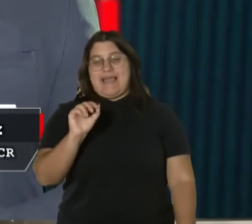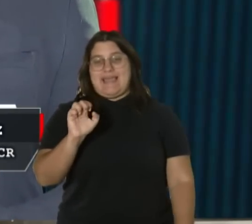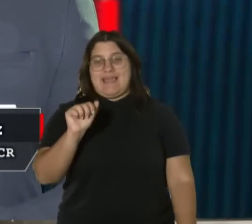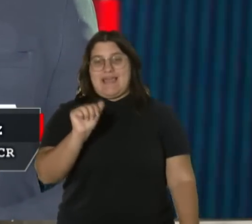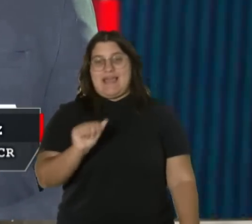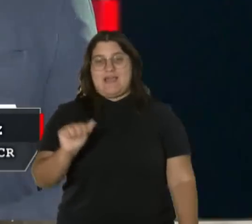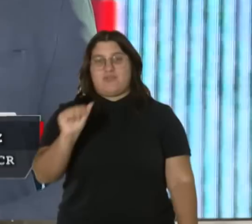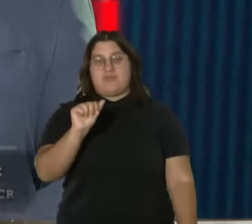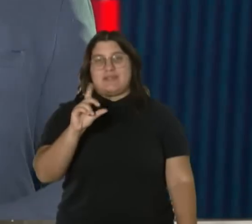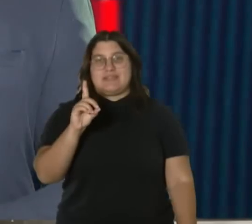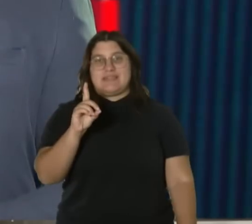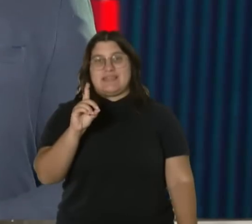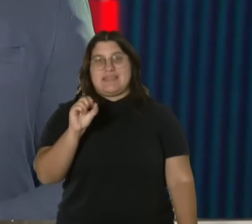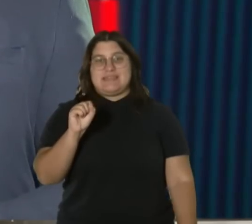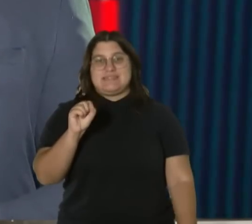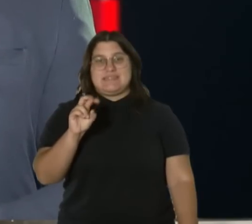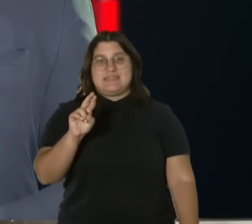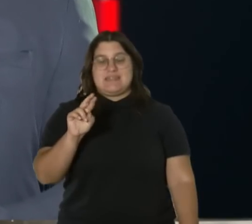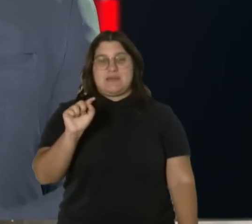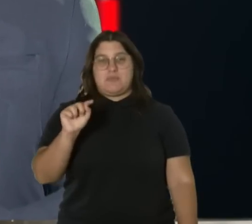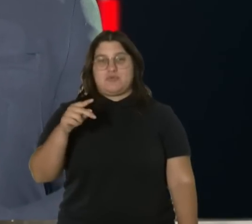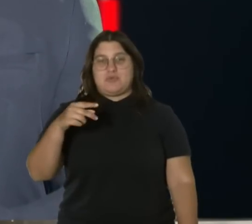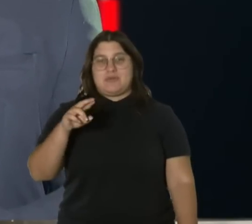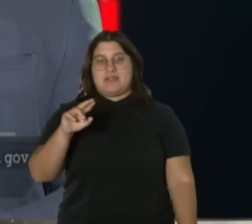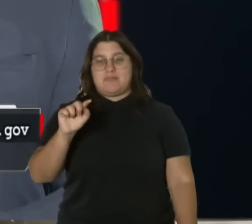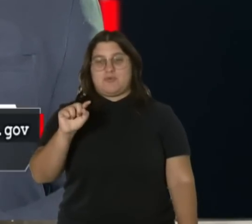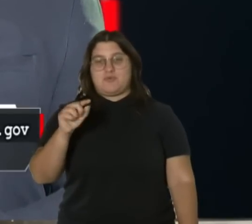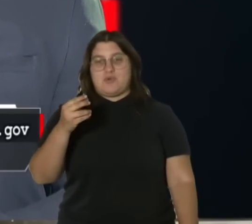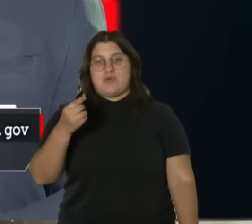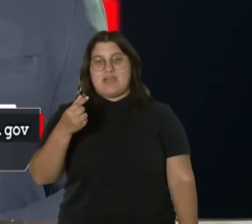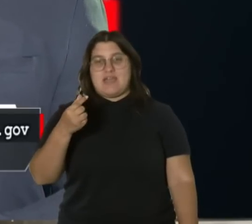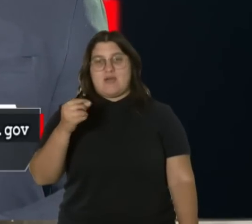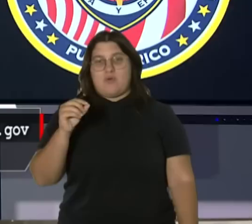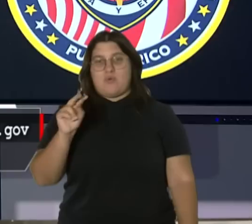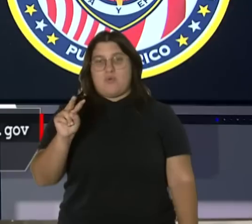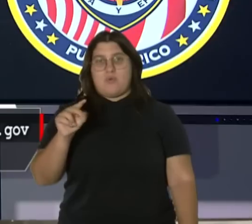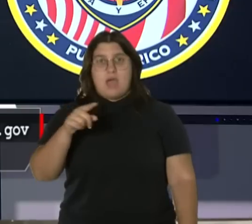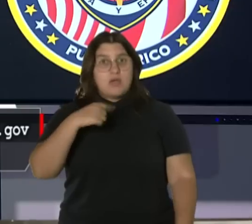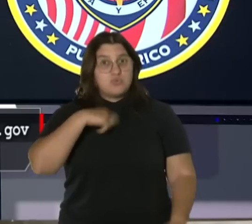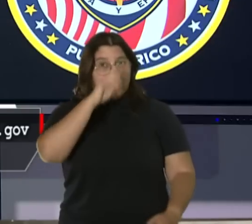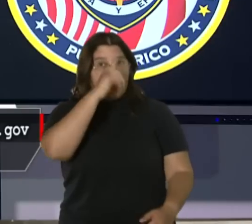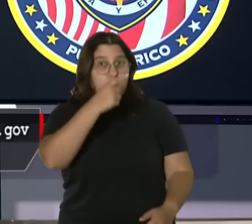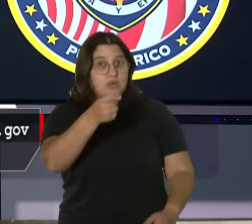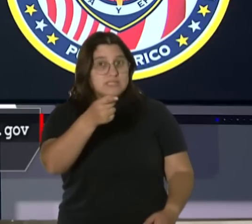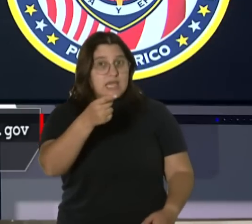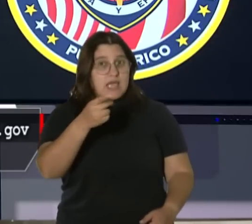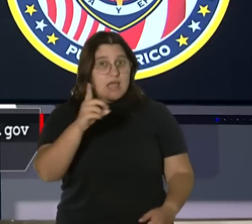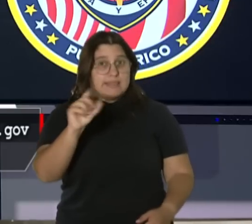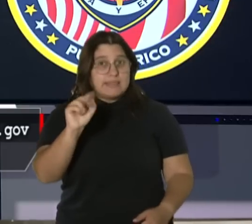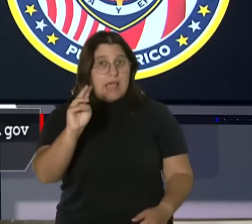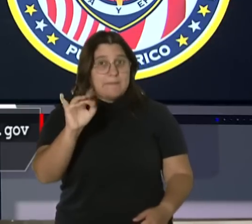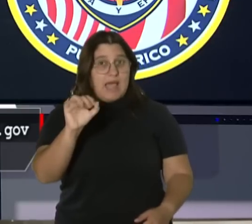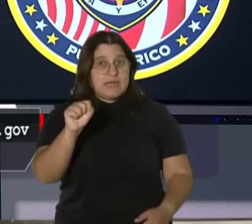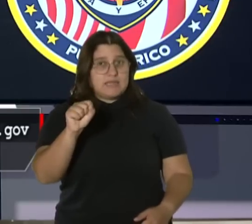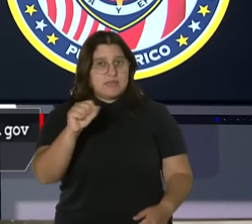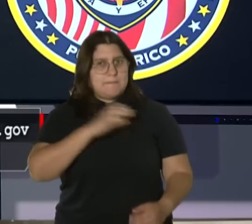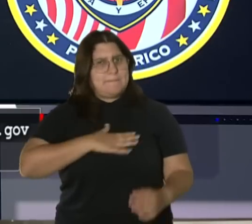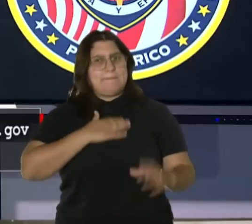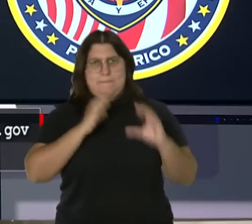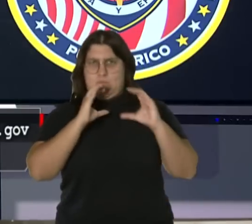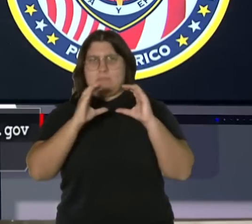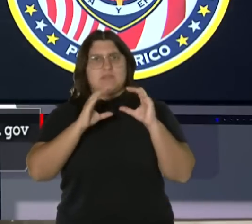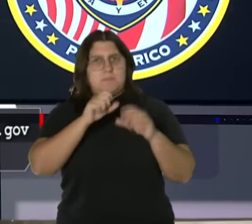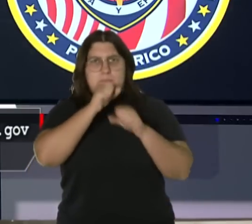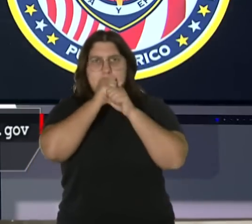arrobadcr punto PR punto gv Ah usted conoció a damari sabe quién es comuníquese totalmente